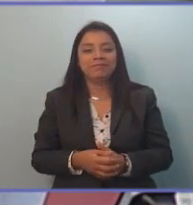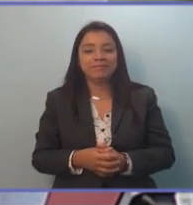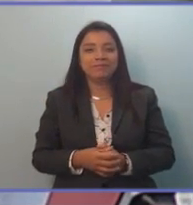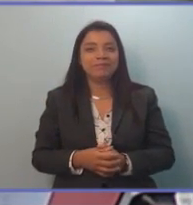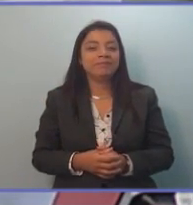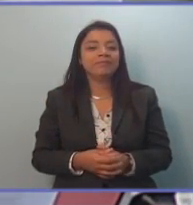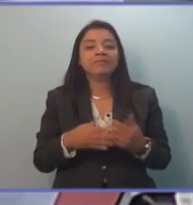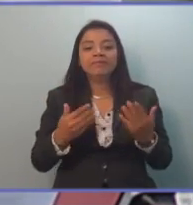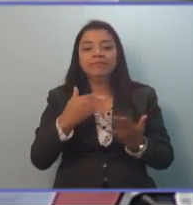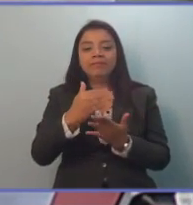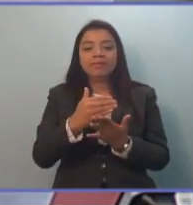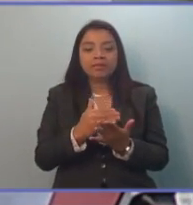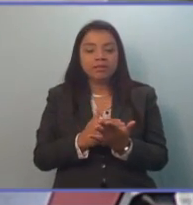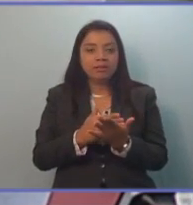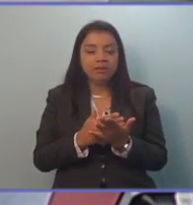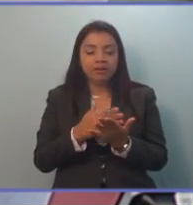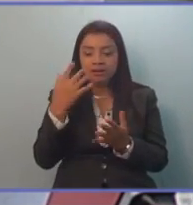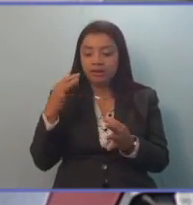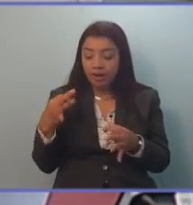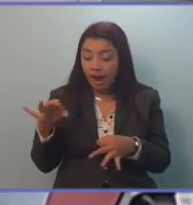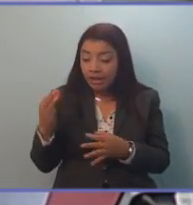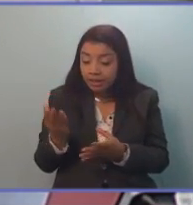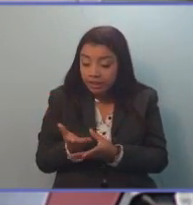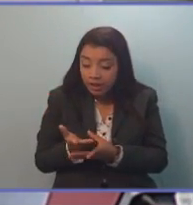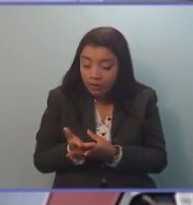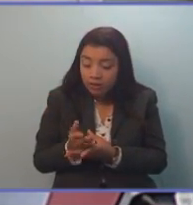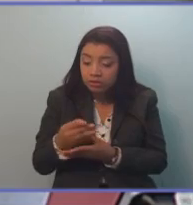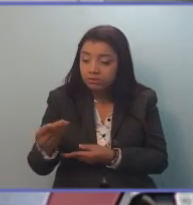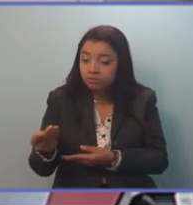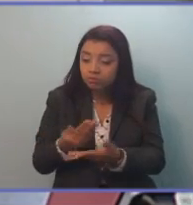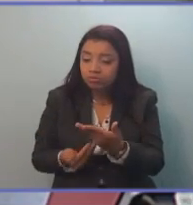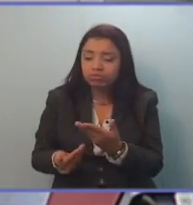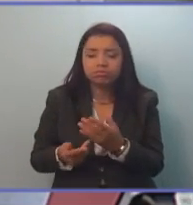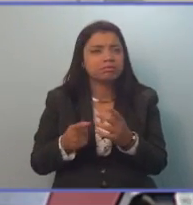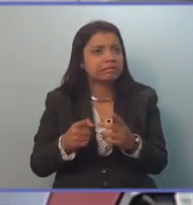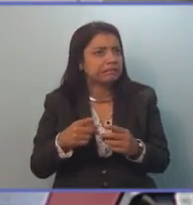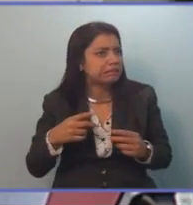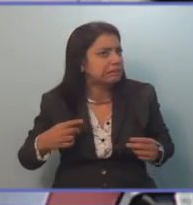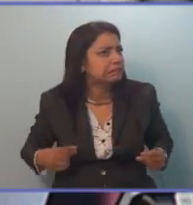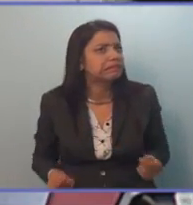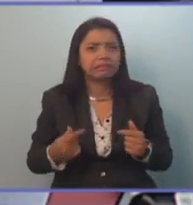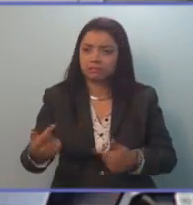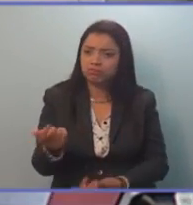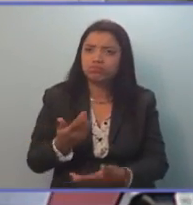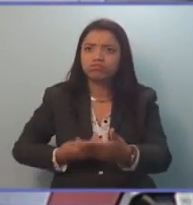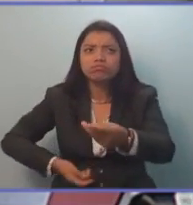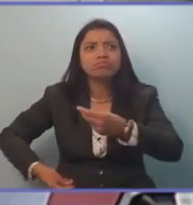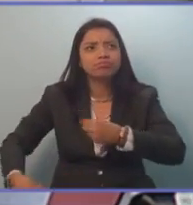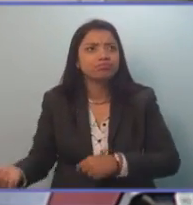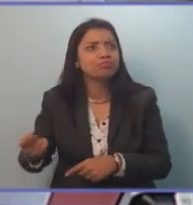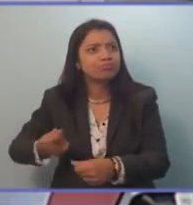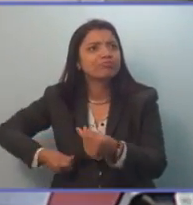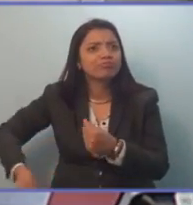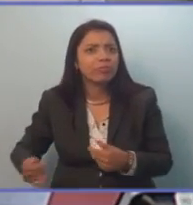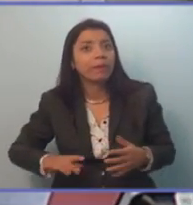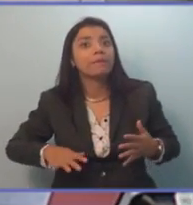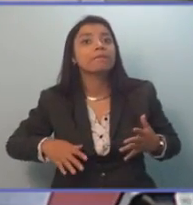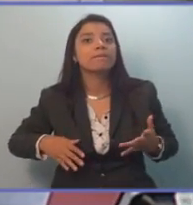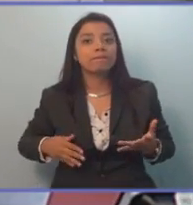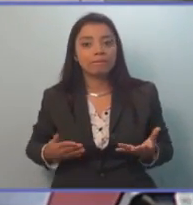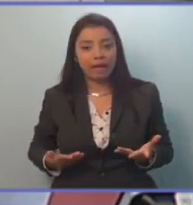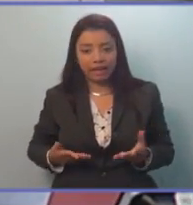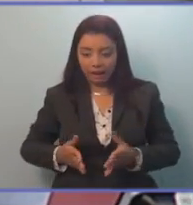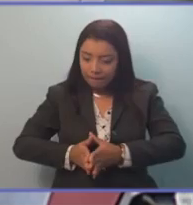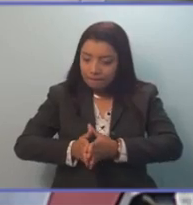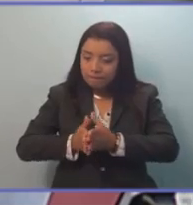que la titularización de activos ha ayudado a dinamizar no solo el mercado de capitales, permitiendo ampliar la gama